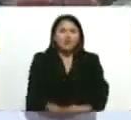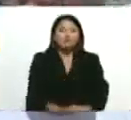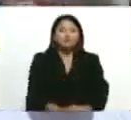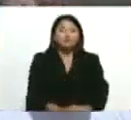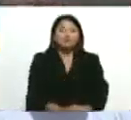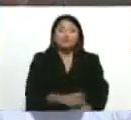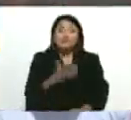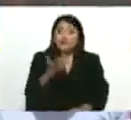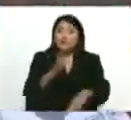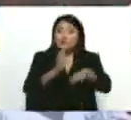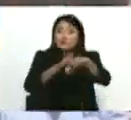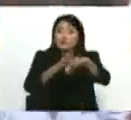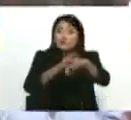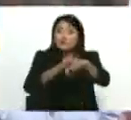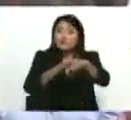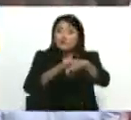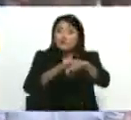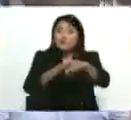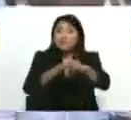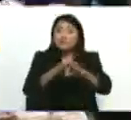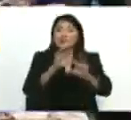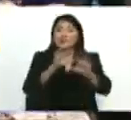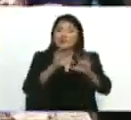Eso sí. Sin bochinche.